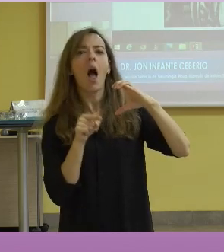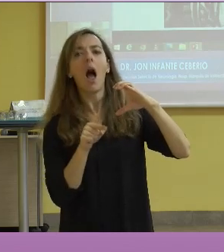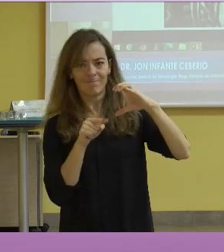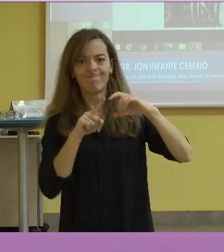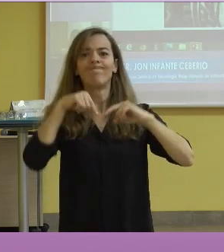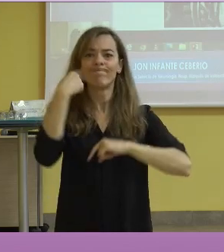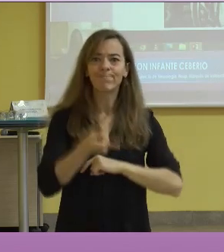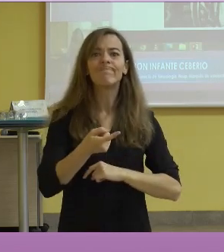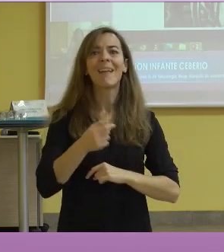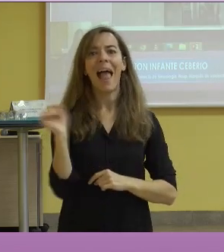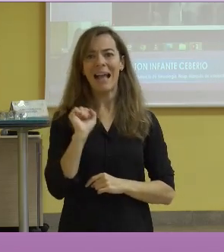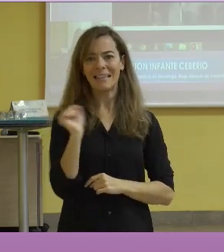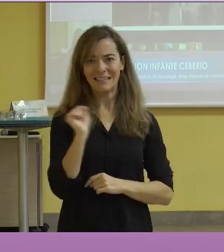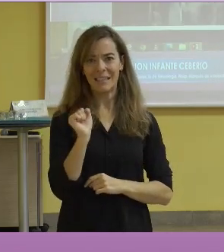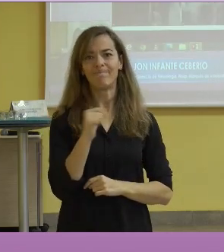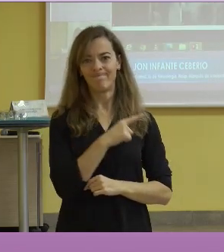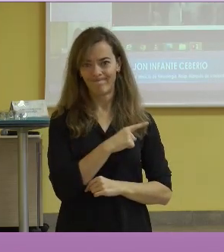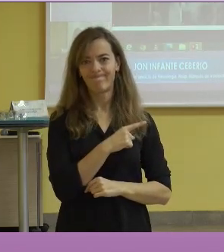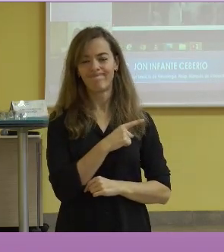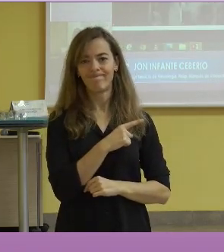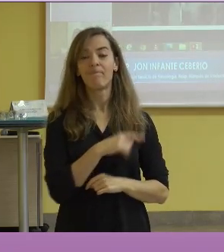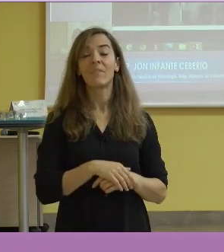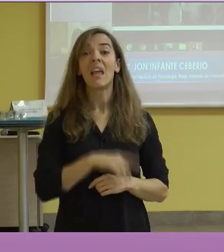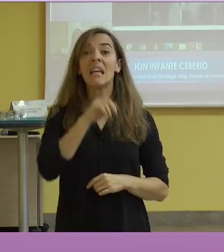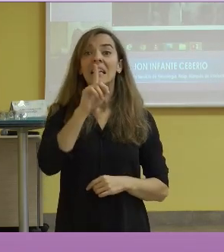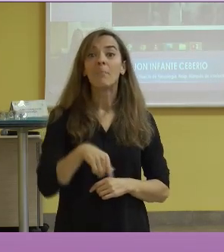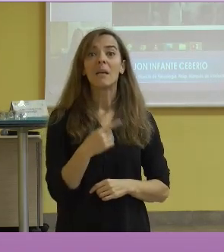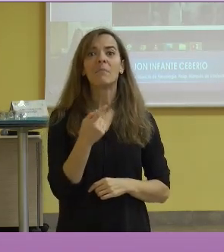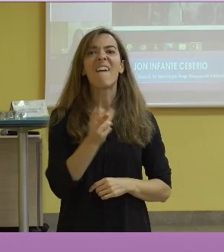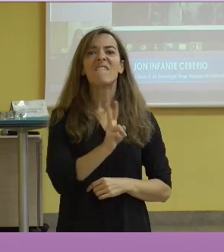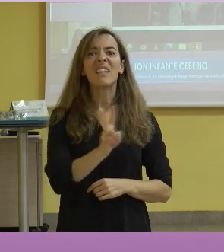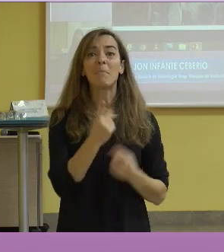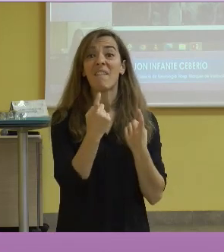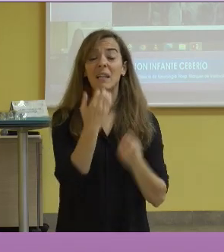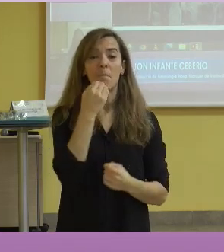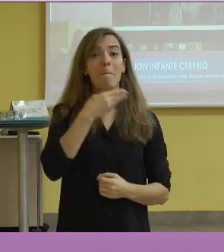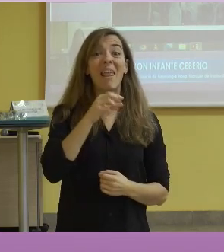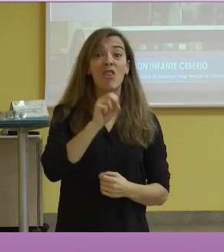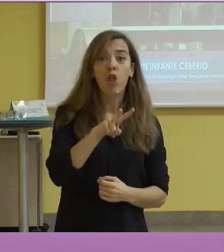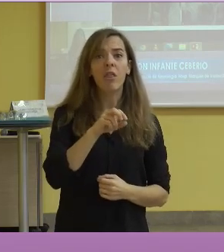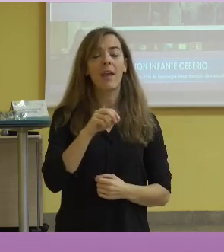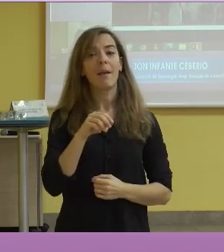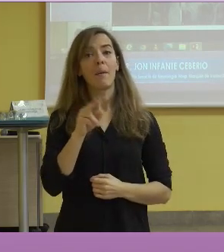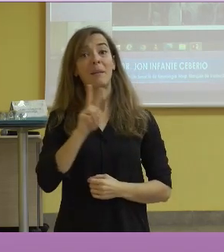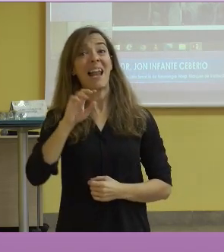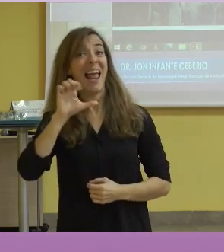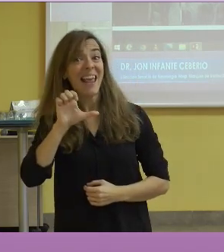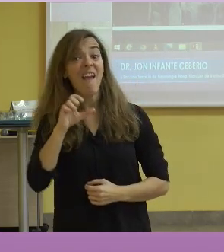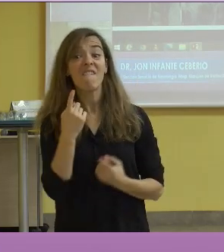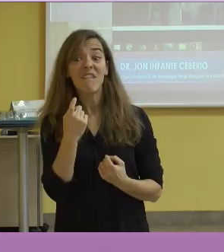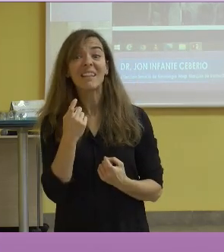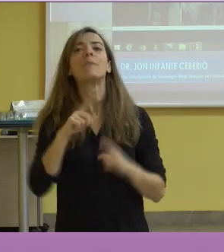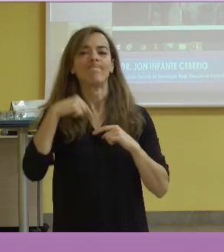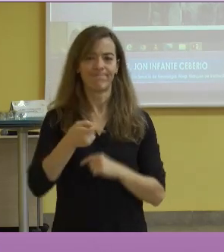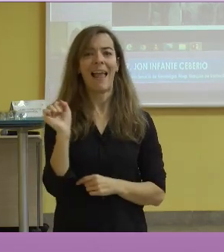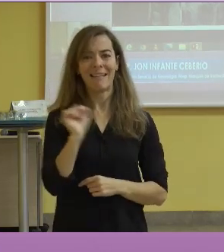la ataxia en este paciente. También la falta de vitaminas, la vitamina B12 y vitamina E, puede producir ataxia. En este